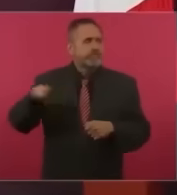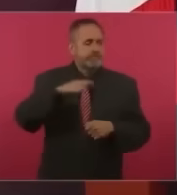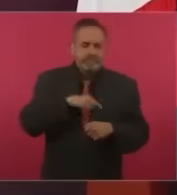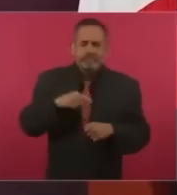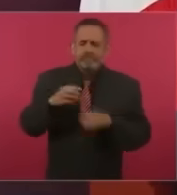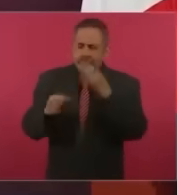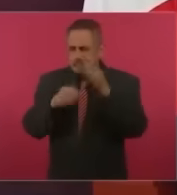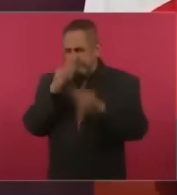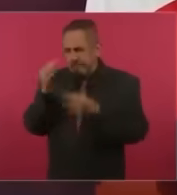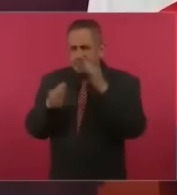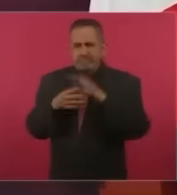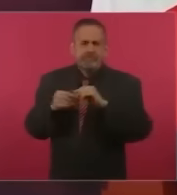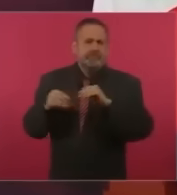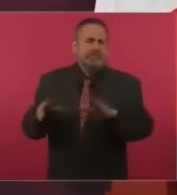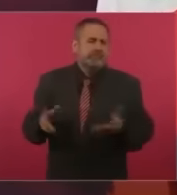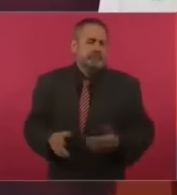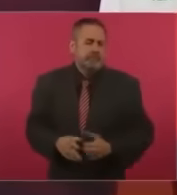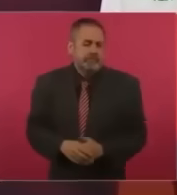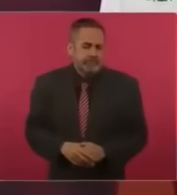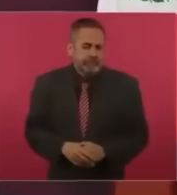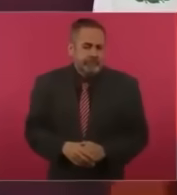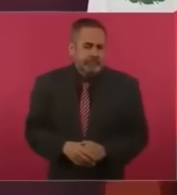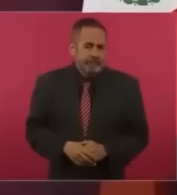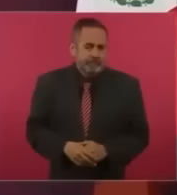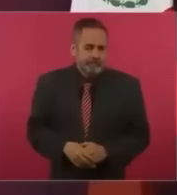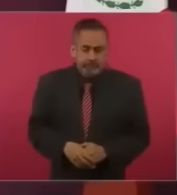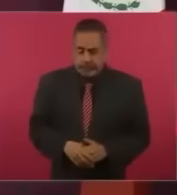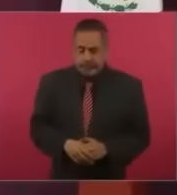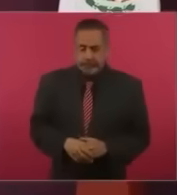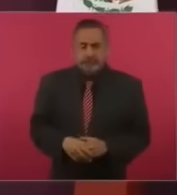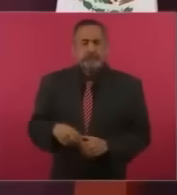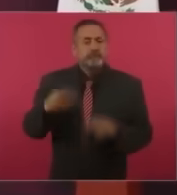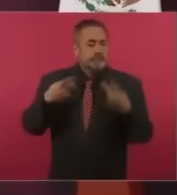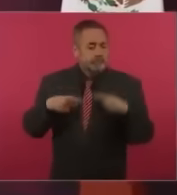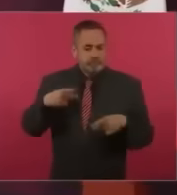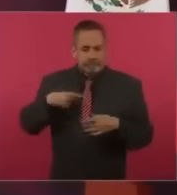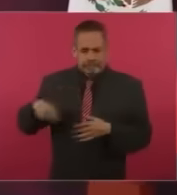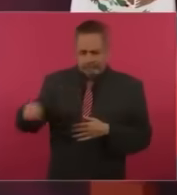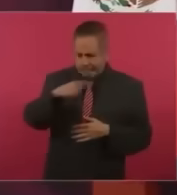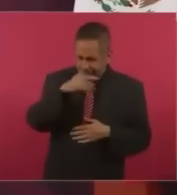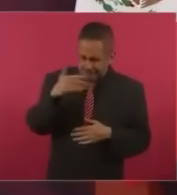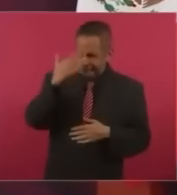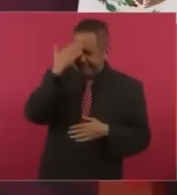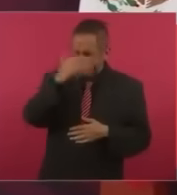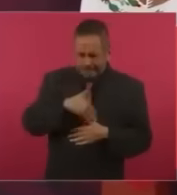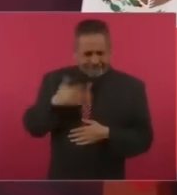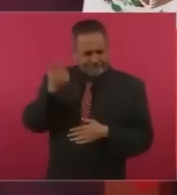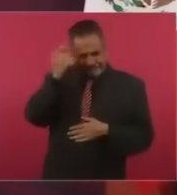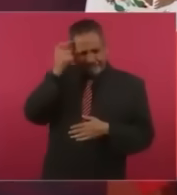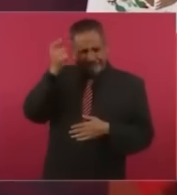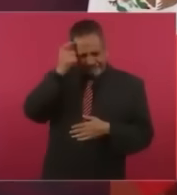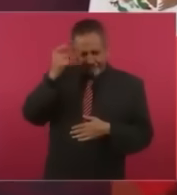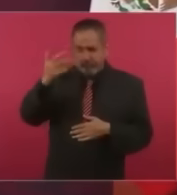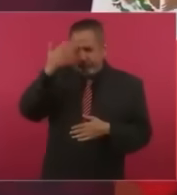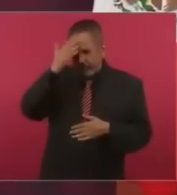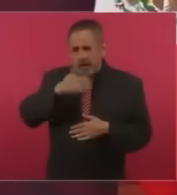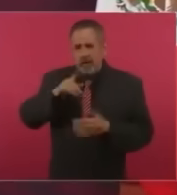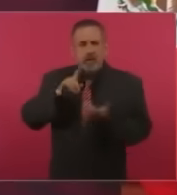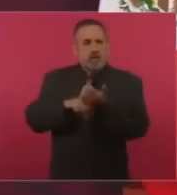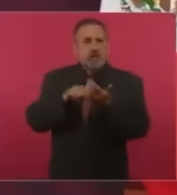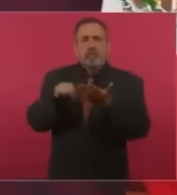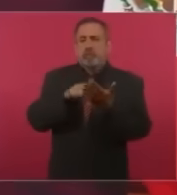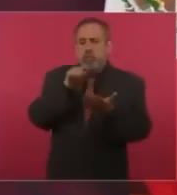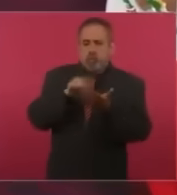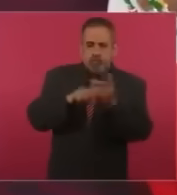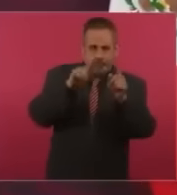corrientes de las izquierdas sean las de la militancia histórica o las de inspiración socialdemócrata moderna lo anterior